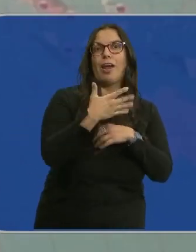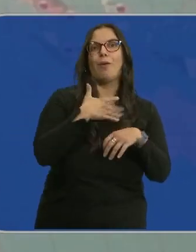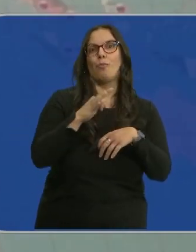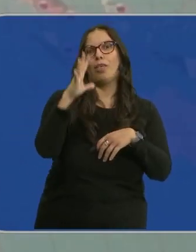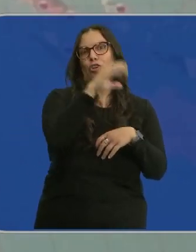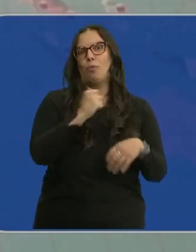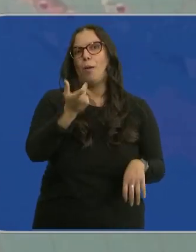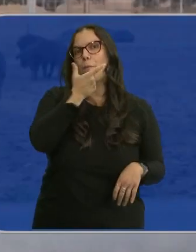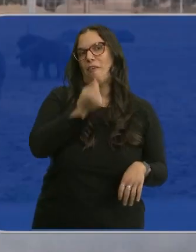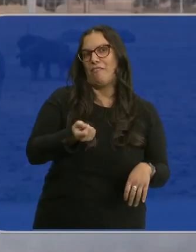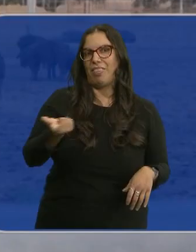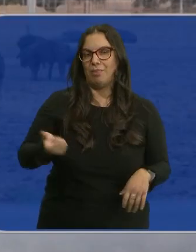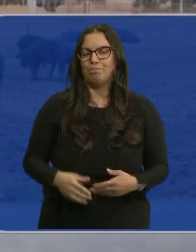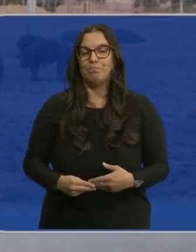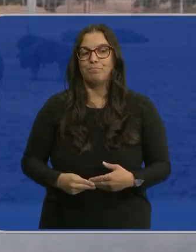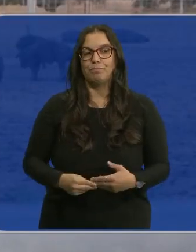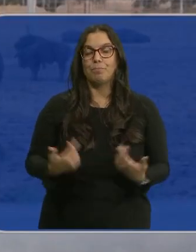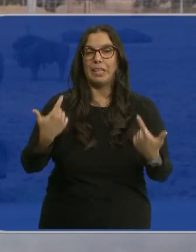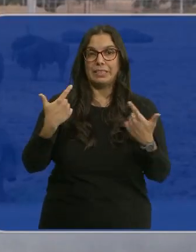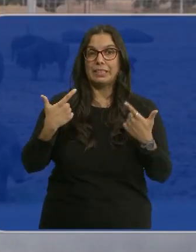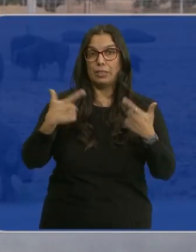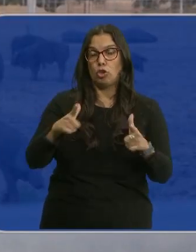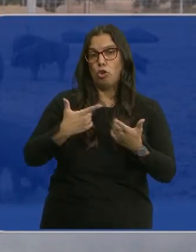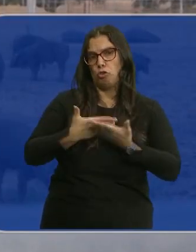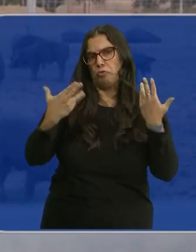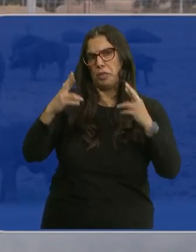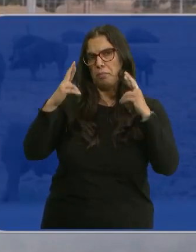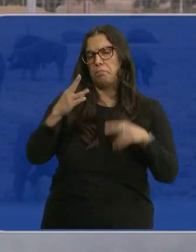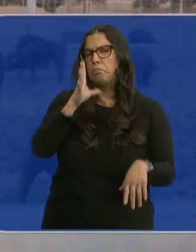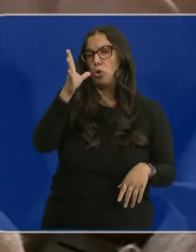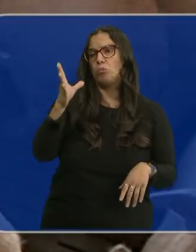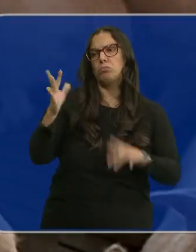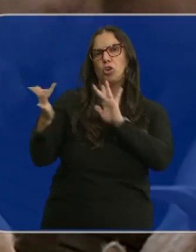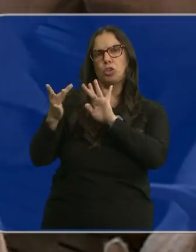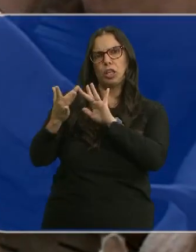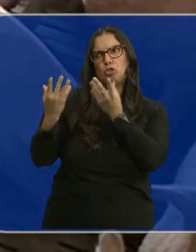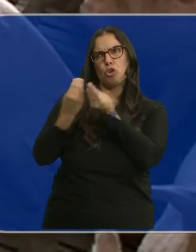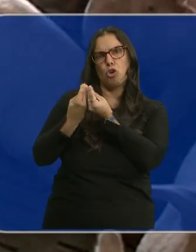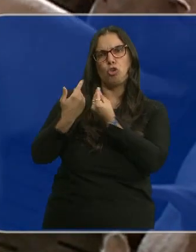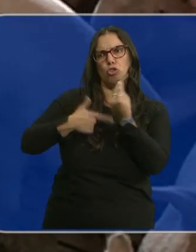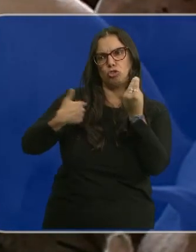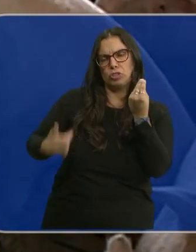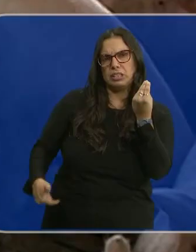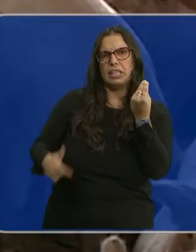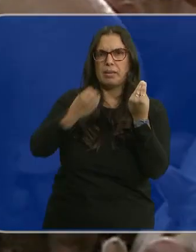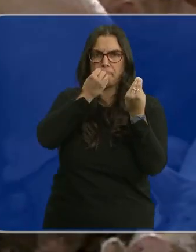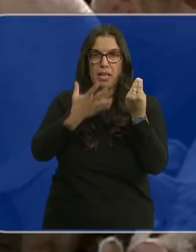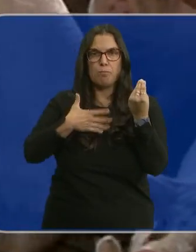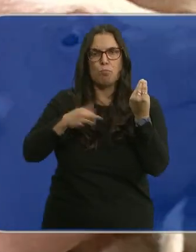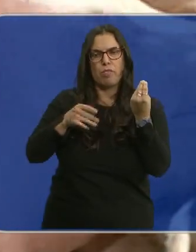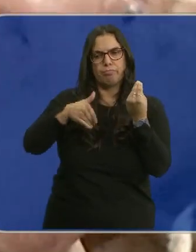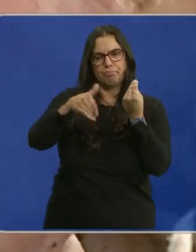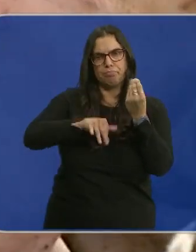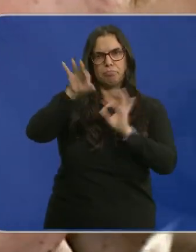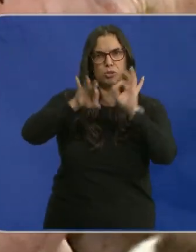serían muy competitivos. Pero el sector confía en que las buenas relaciones con China permitan rebajar esta tasa provisional en un escenario